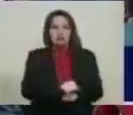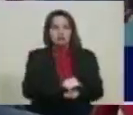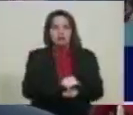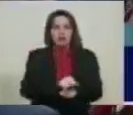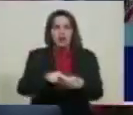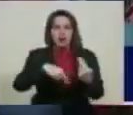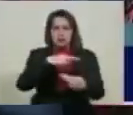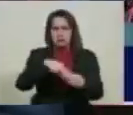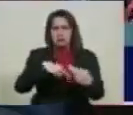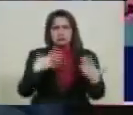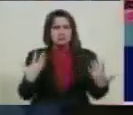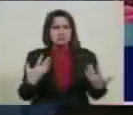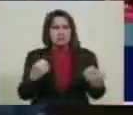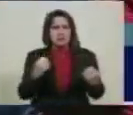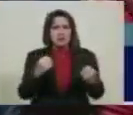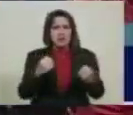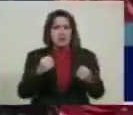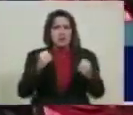Henry Ramos Alup.